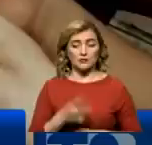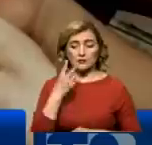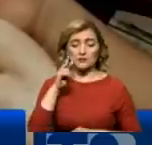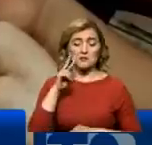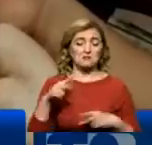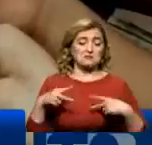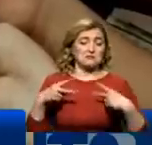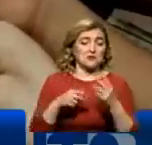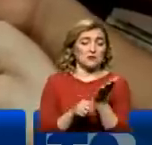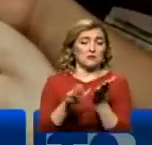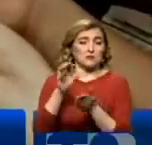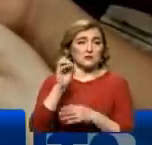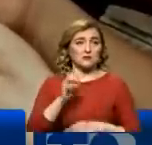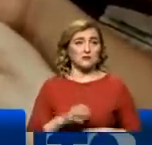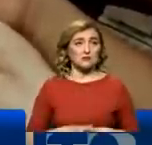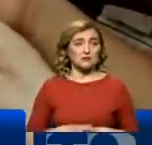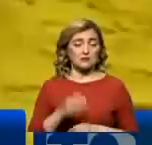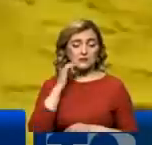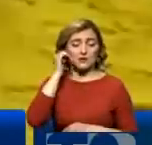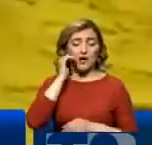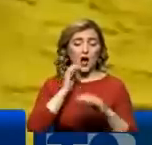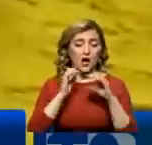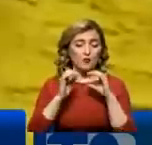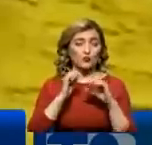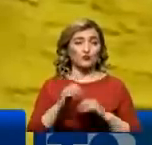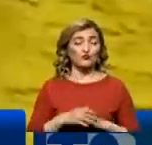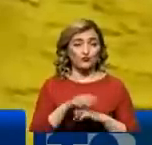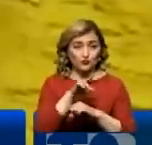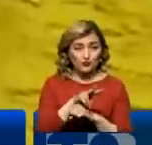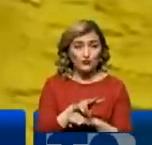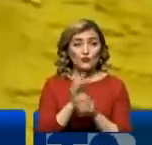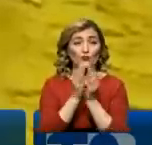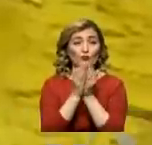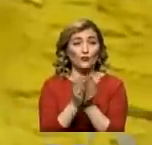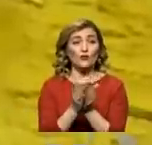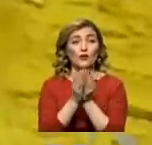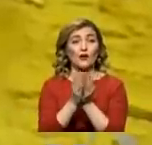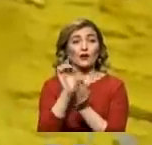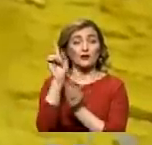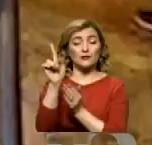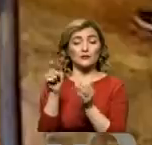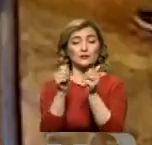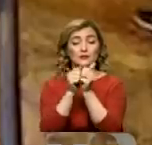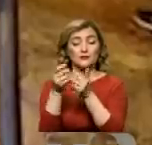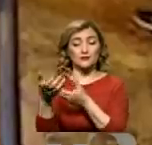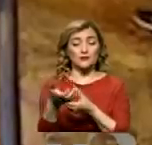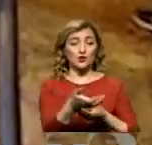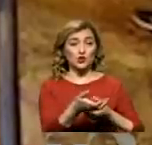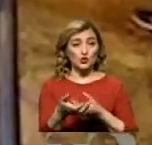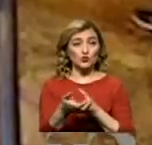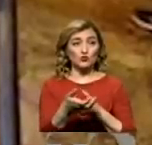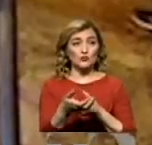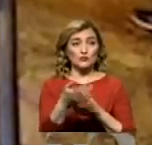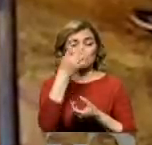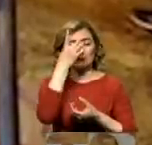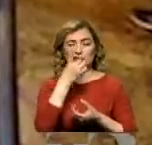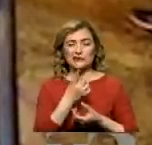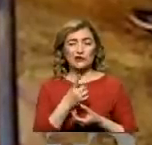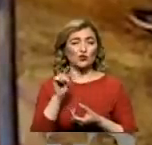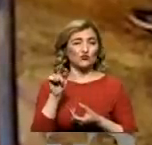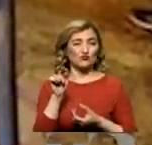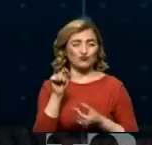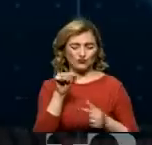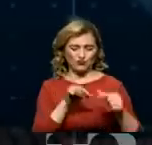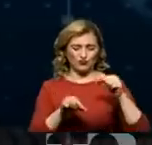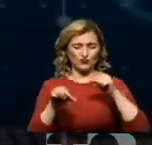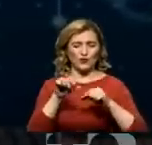vi, hasta ayer hablamos. La inspección en la embarcación por parte del cuerpo de bomberos determinó la presencia del